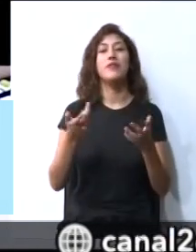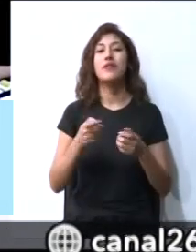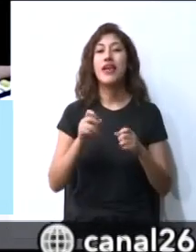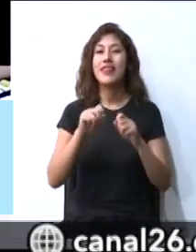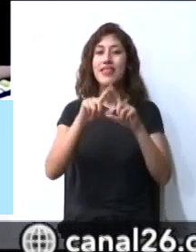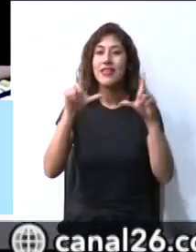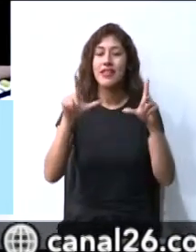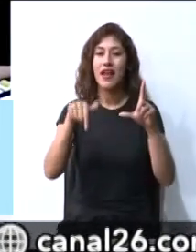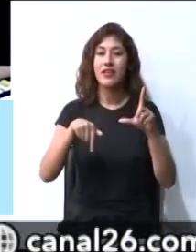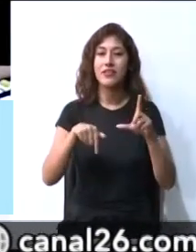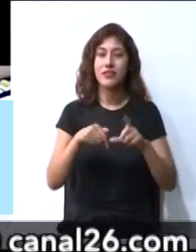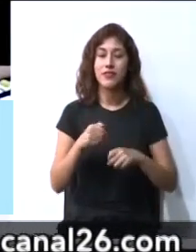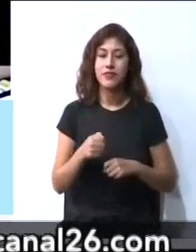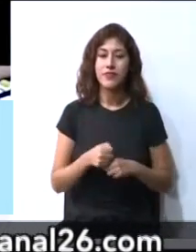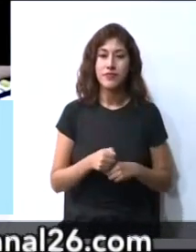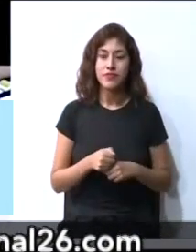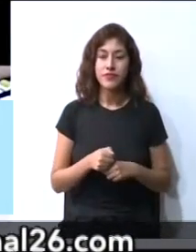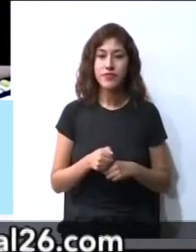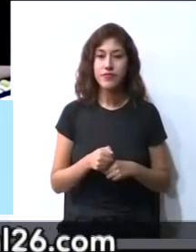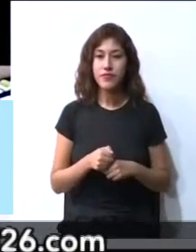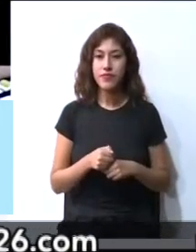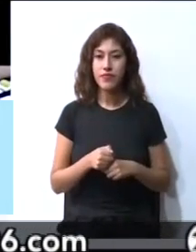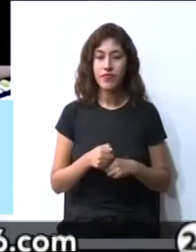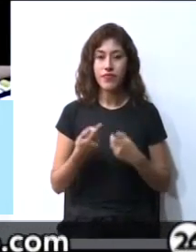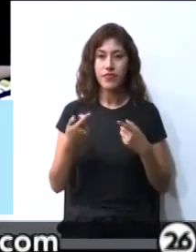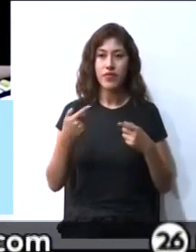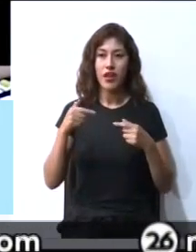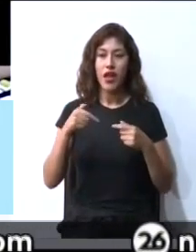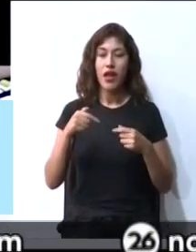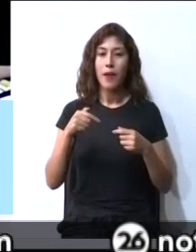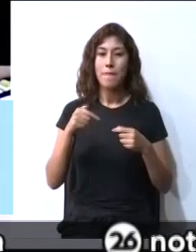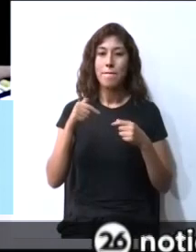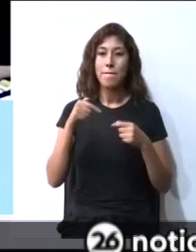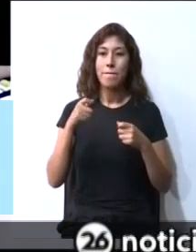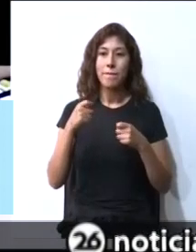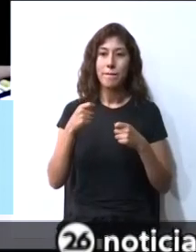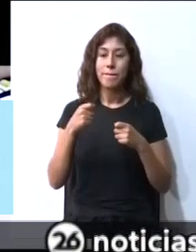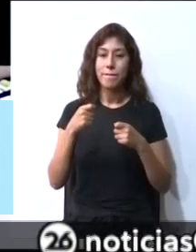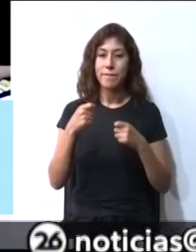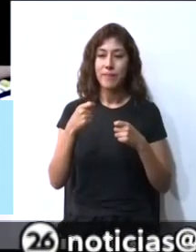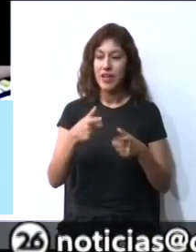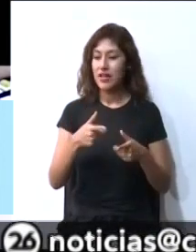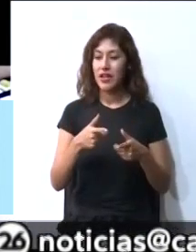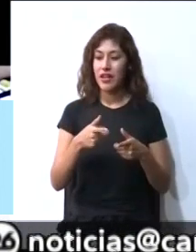de la justicia penal a la ciudad para terminar con la impunidad y con las puertas giratorias.